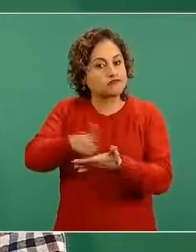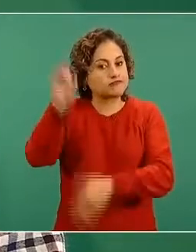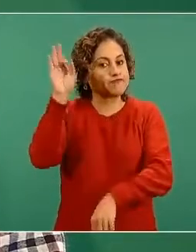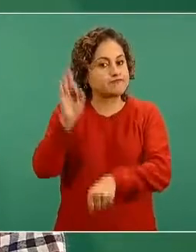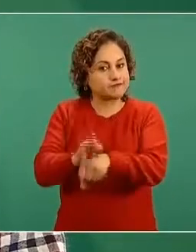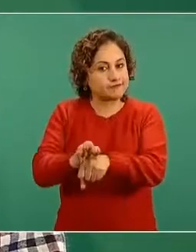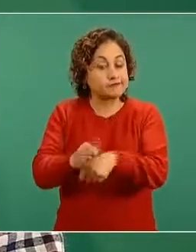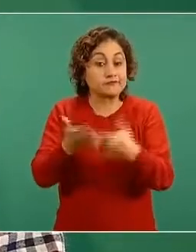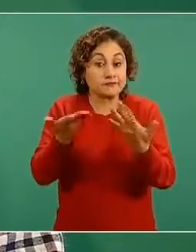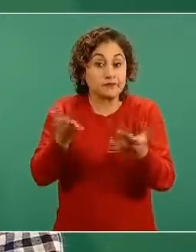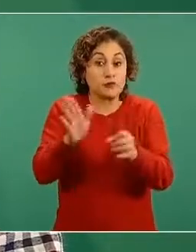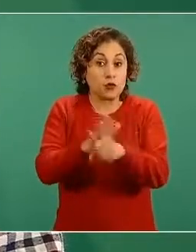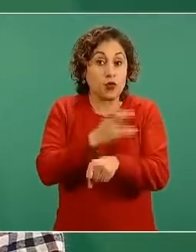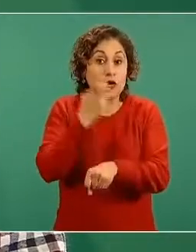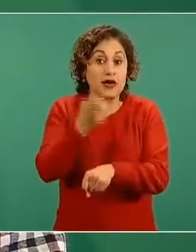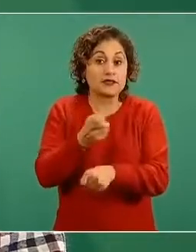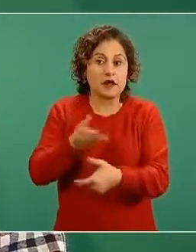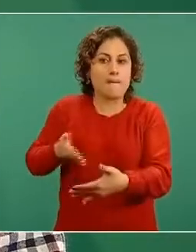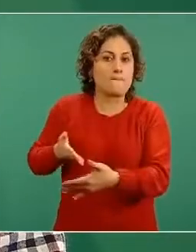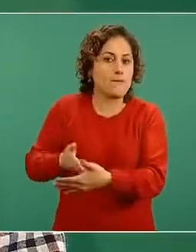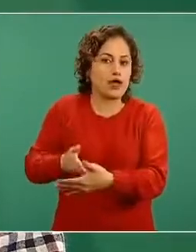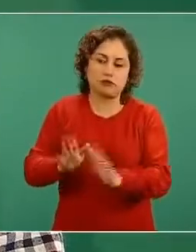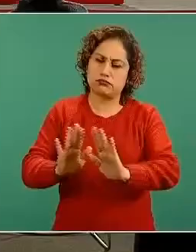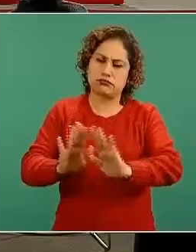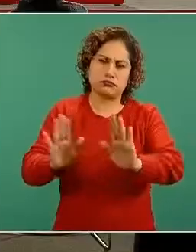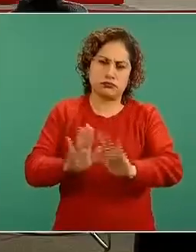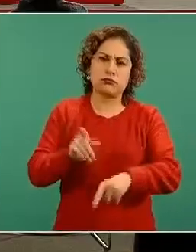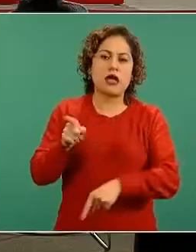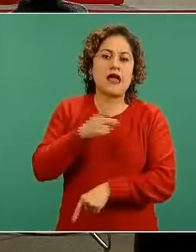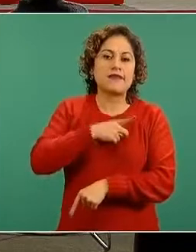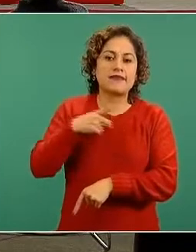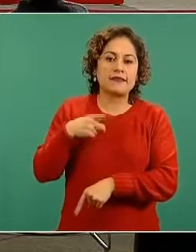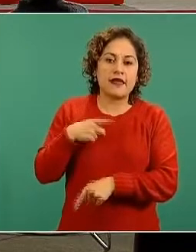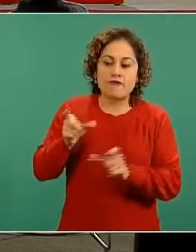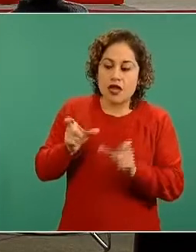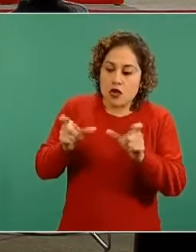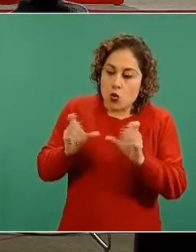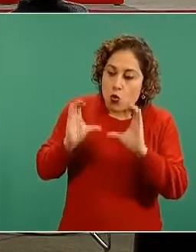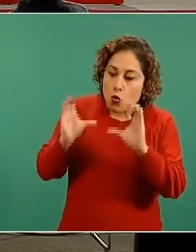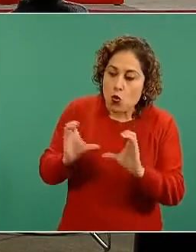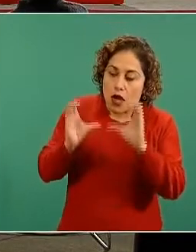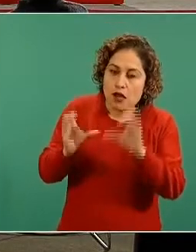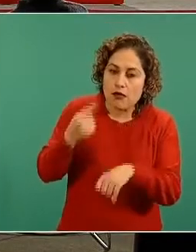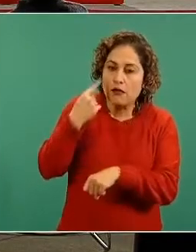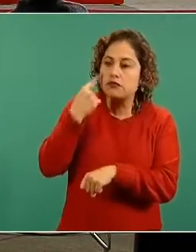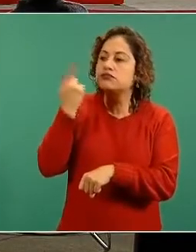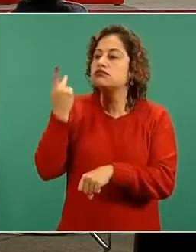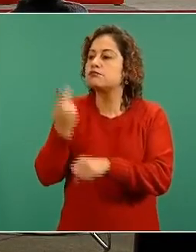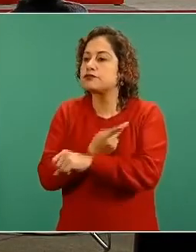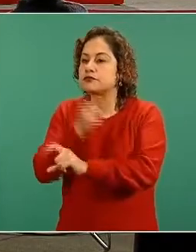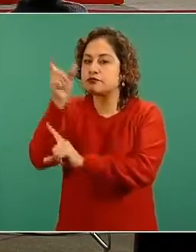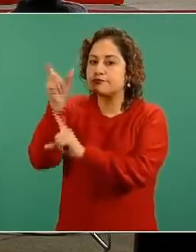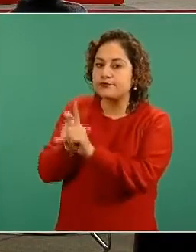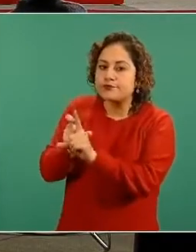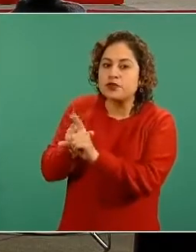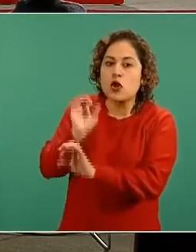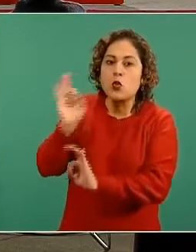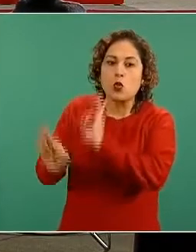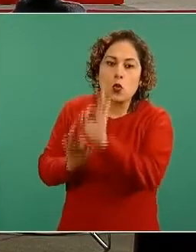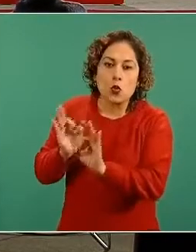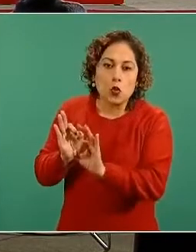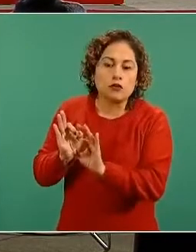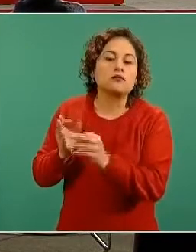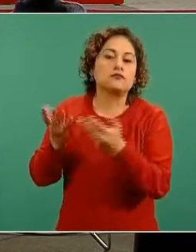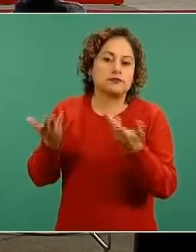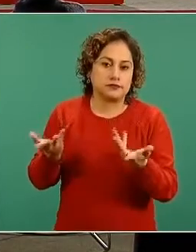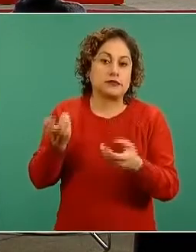no tengan riesgos. Uno de los riesgos importantes, no tiene en este punto una relación directa con salud, es